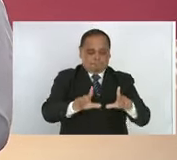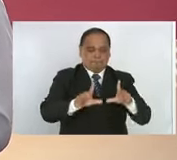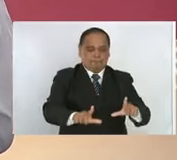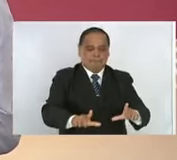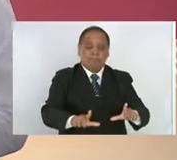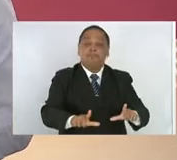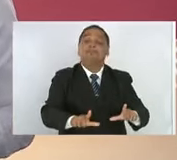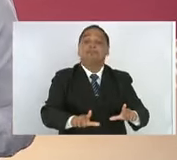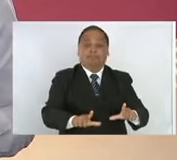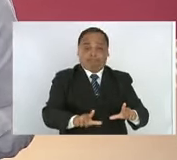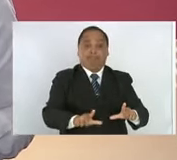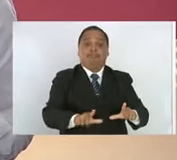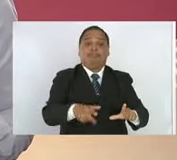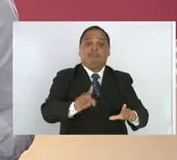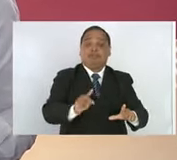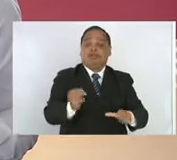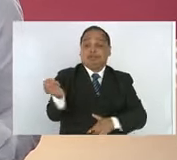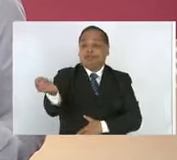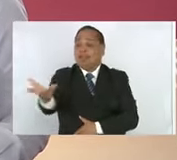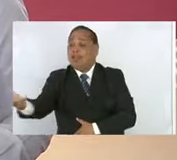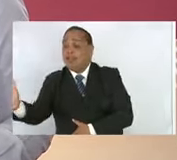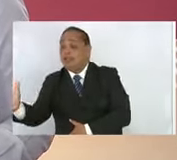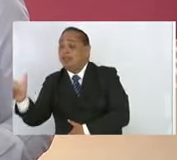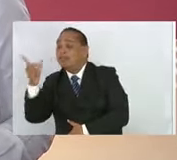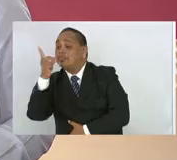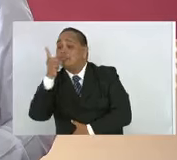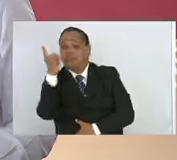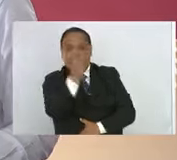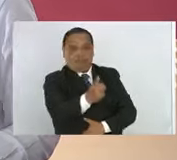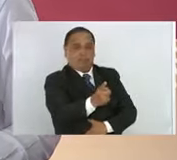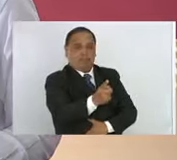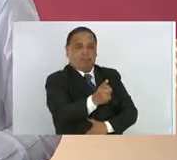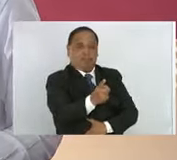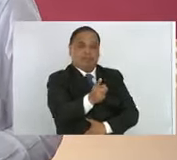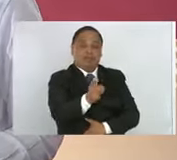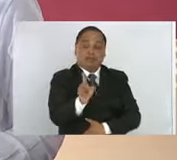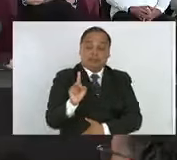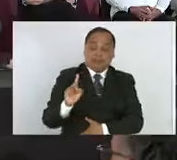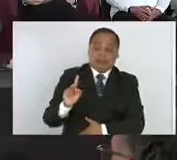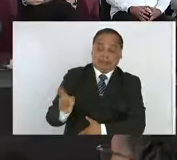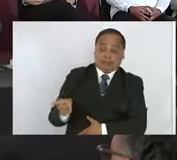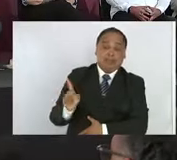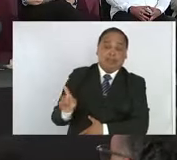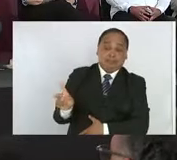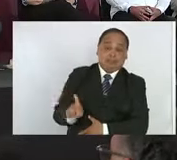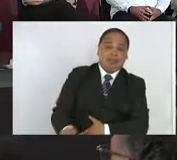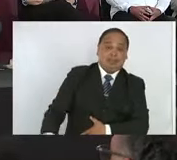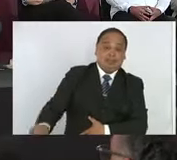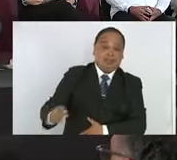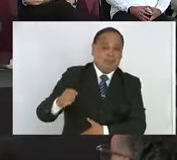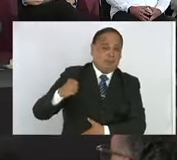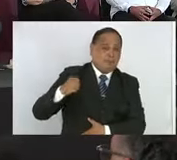que surge de las demandas de nuestro pueblo en la lucha